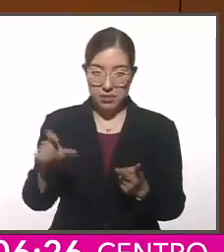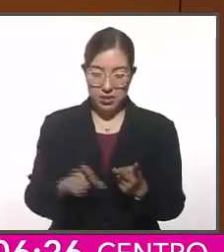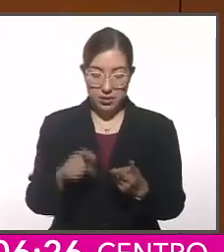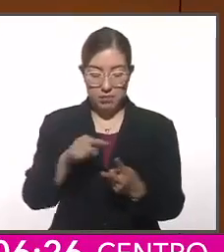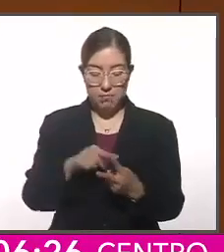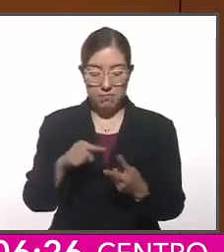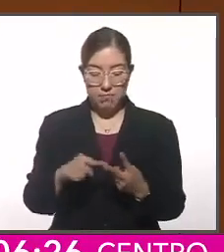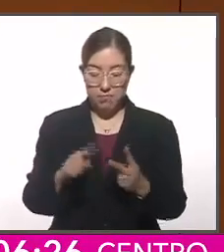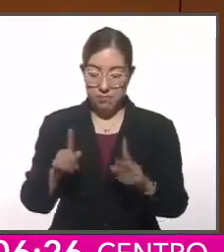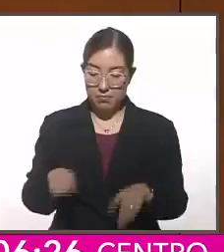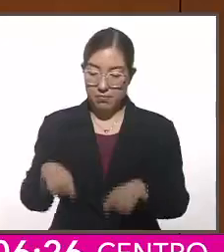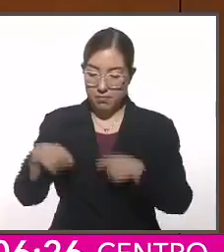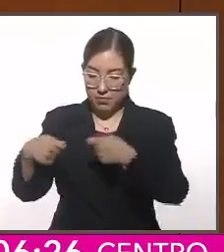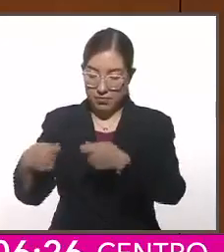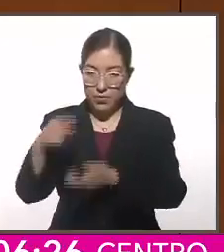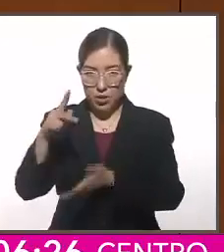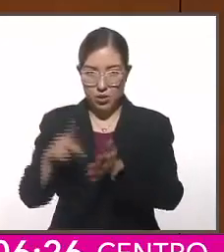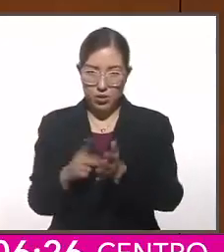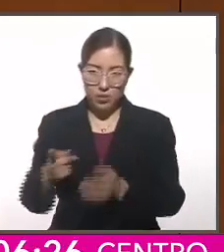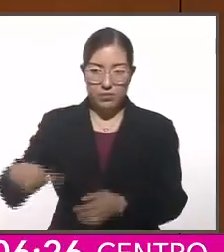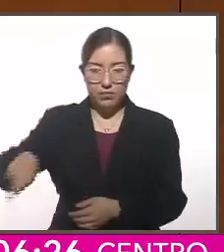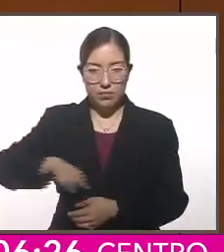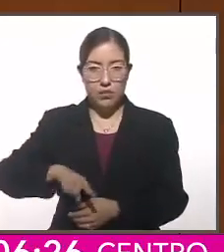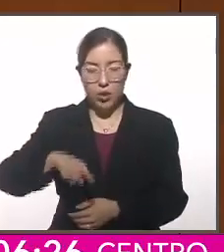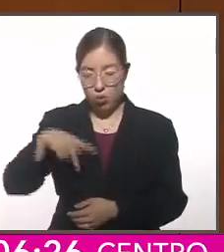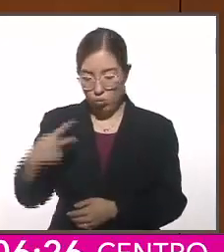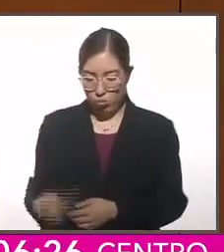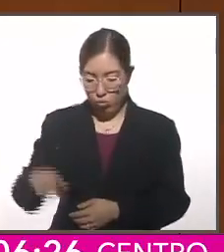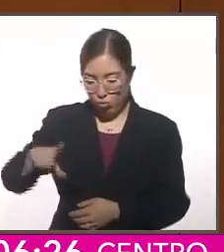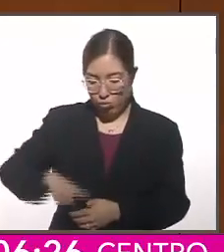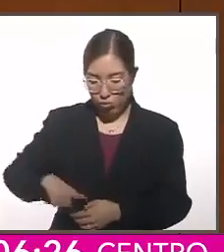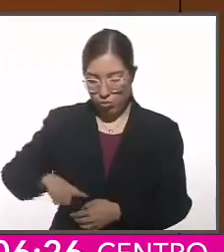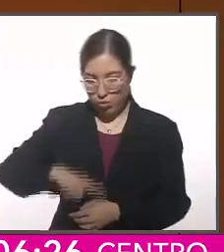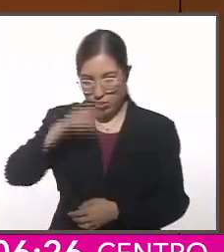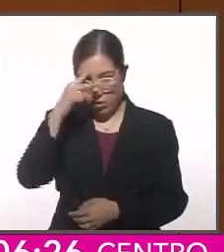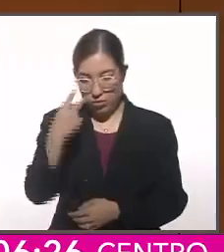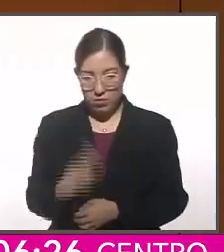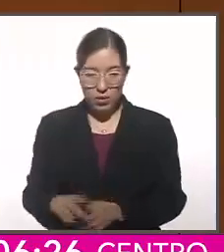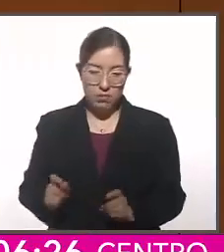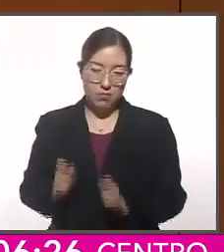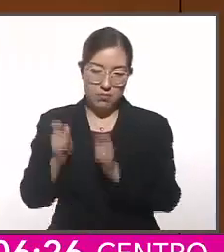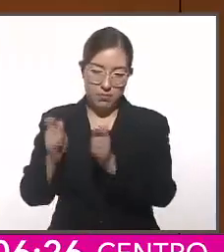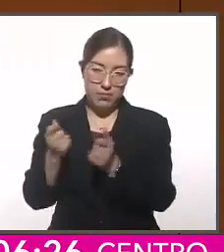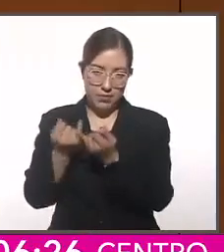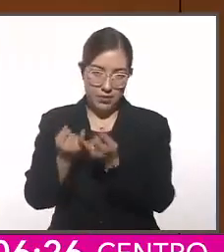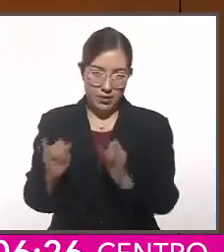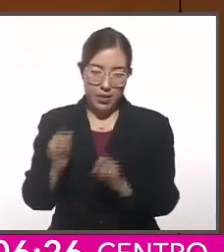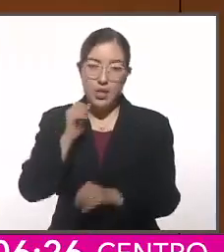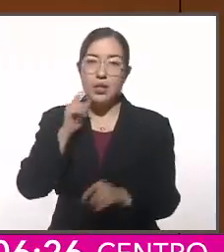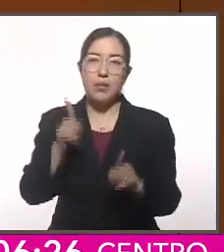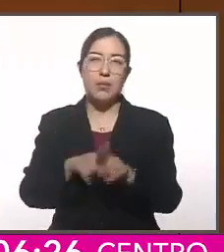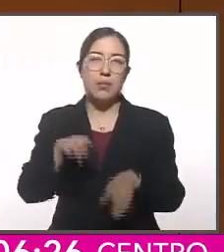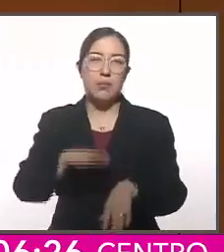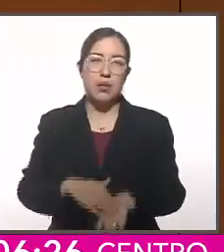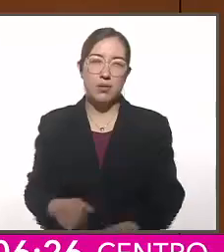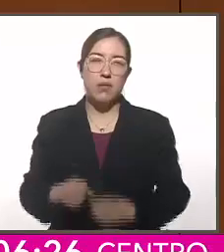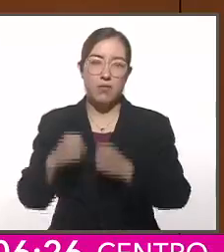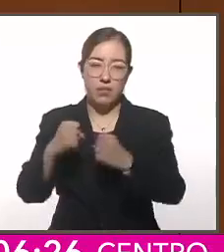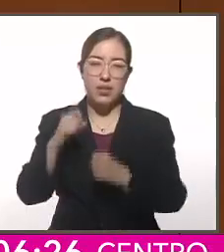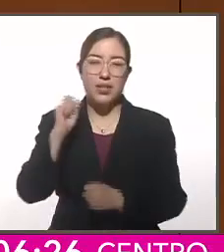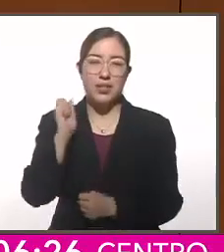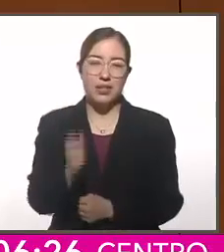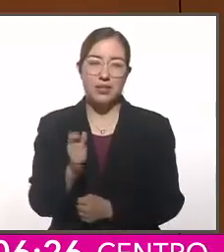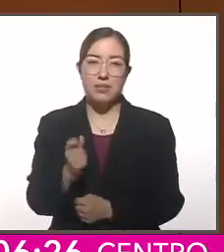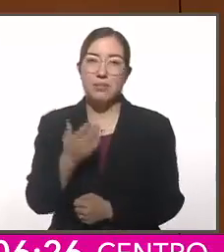y a Pemex, su carácter de empresas públicas y sobre todo fortalecer la